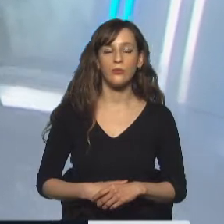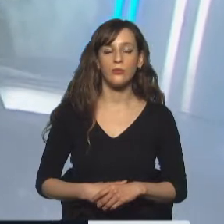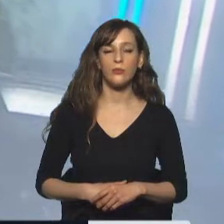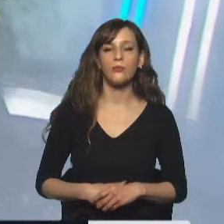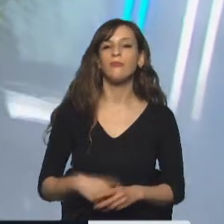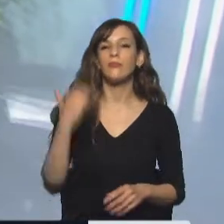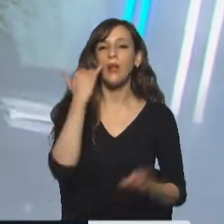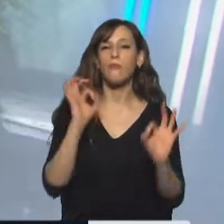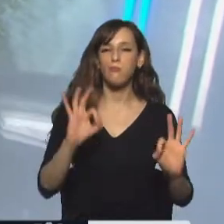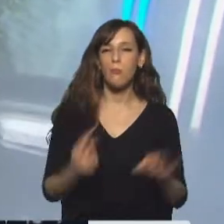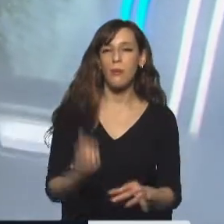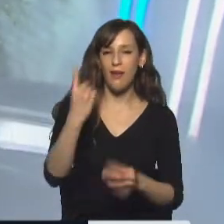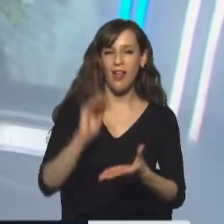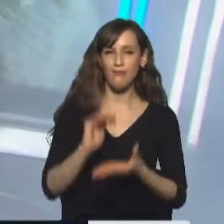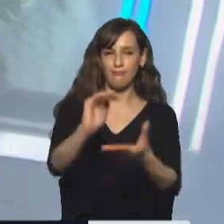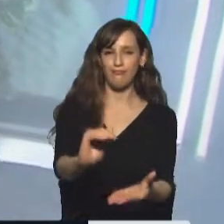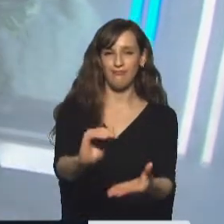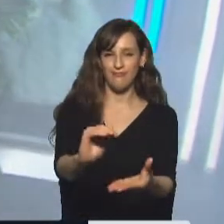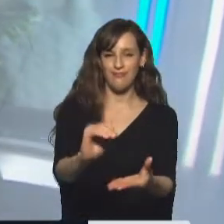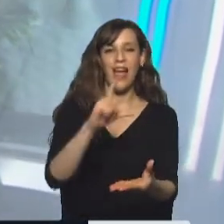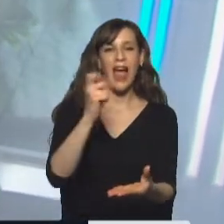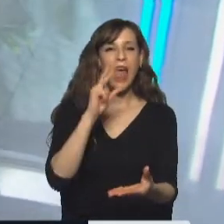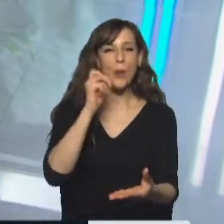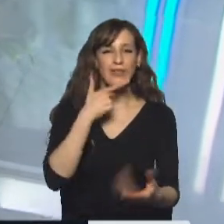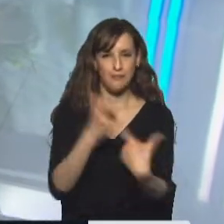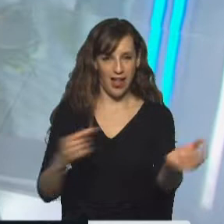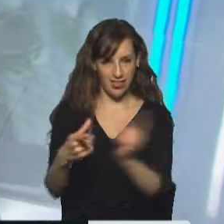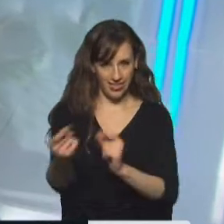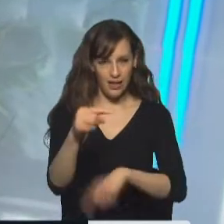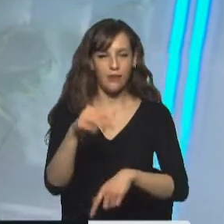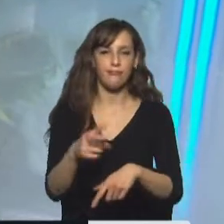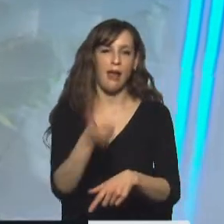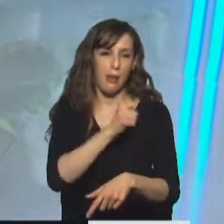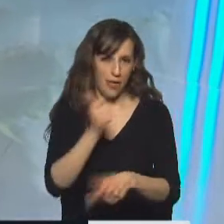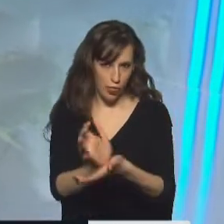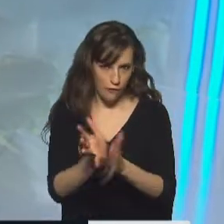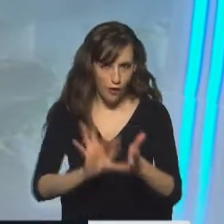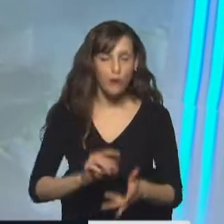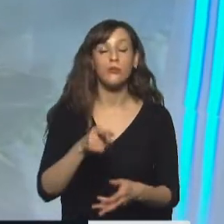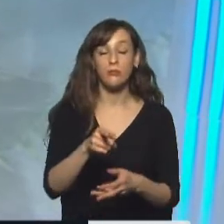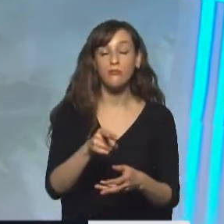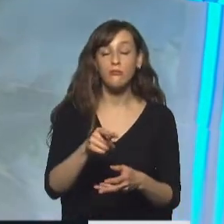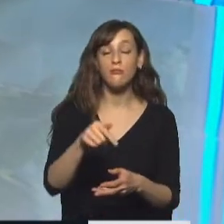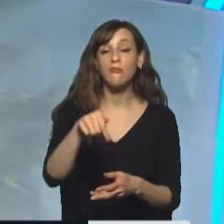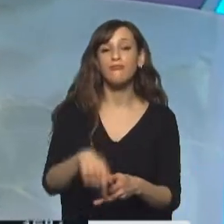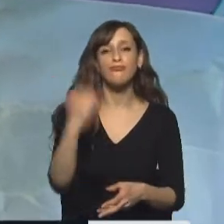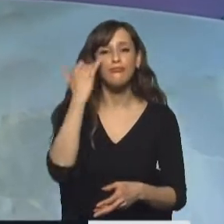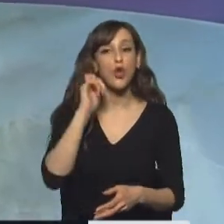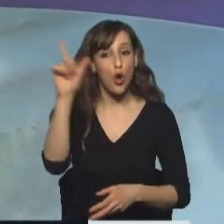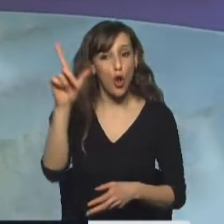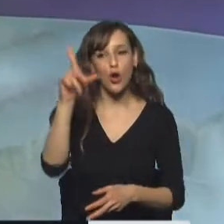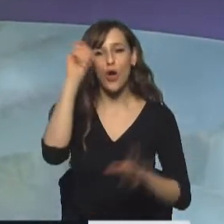sobre todo la primera entrega de cannabis medicinal. La entrega estuvo a cargo del Ministerio de Salud de la Nación y se llevó a cabo en el